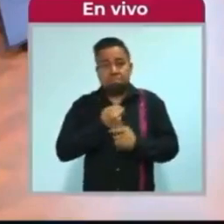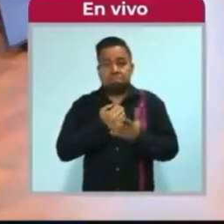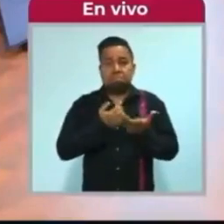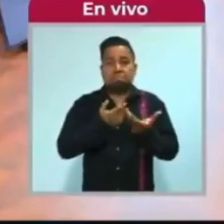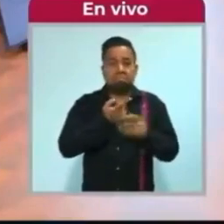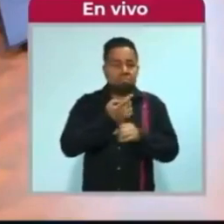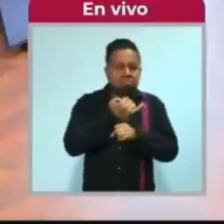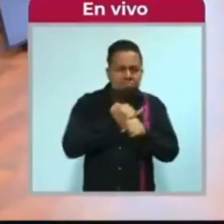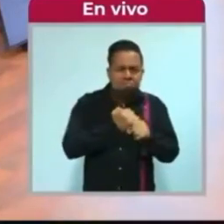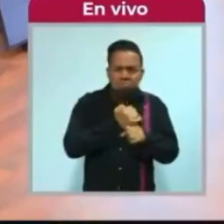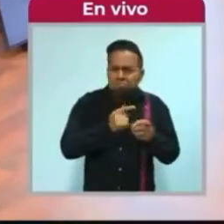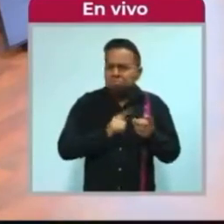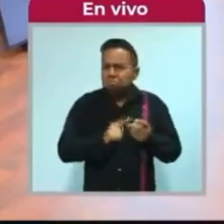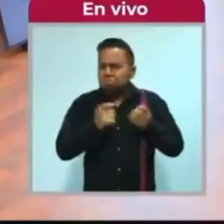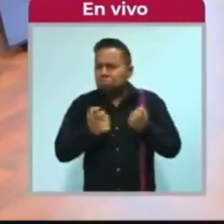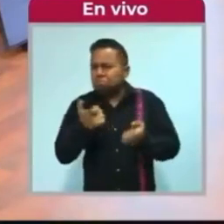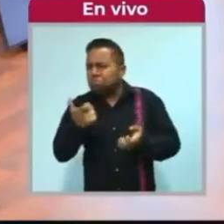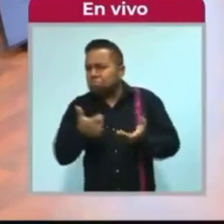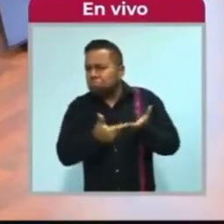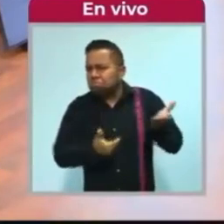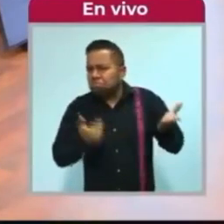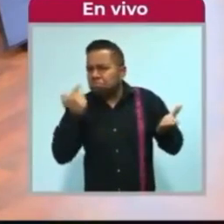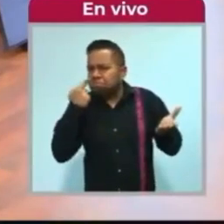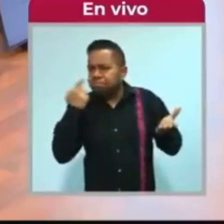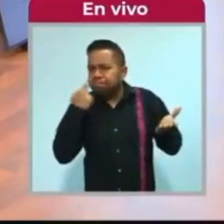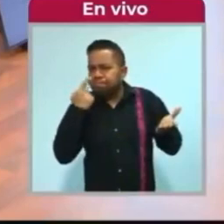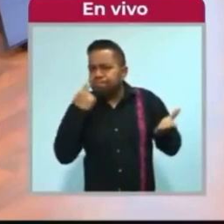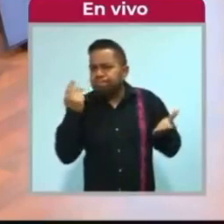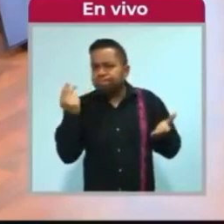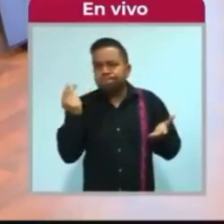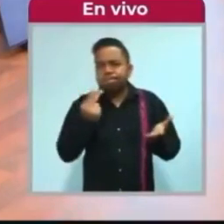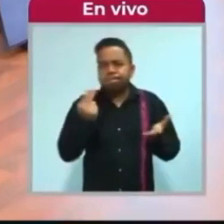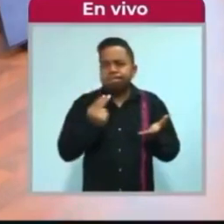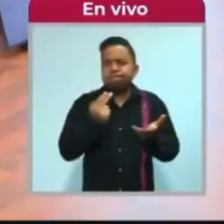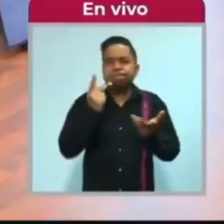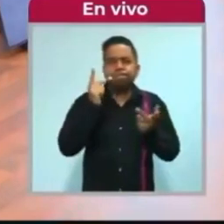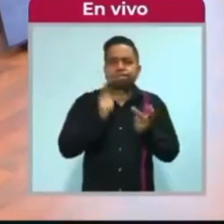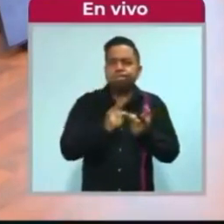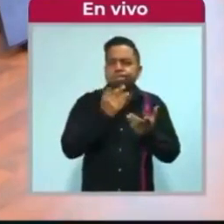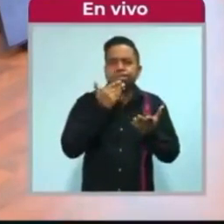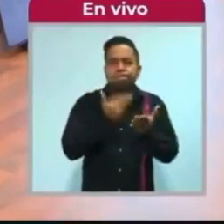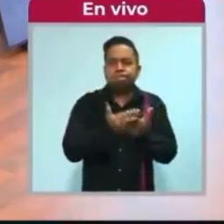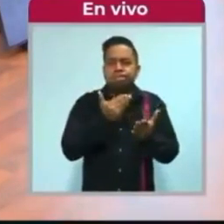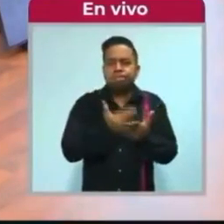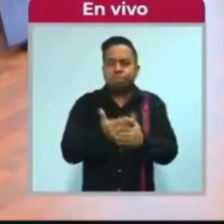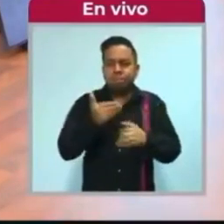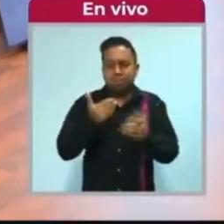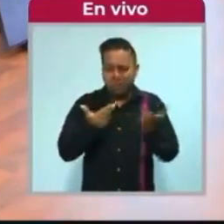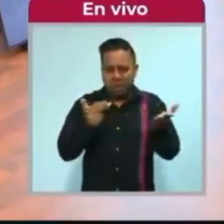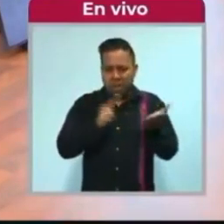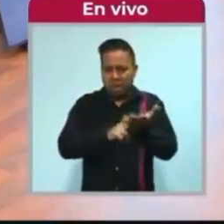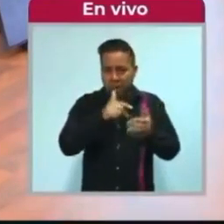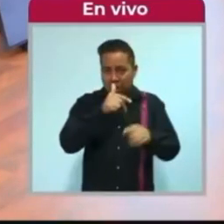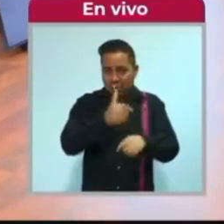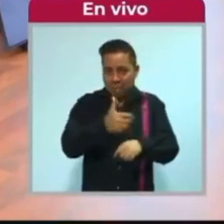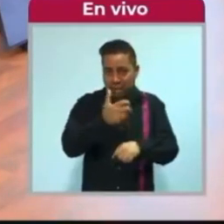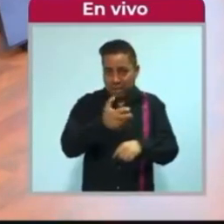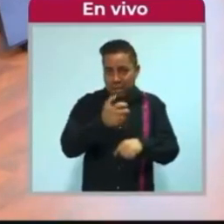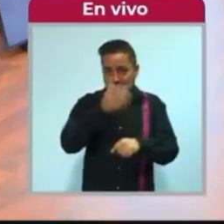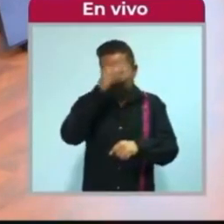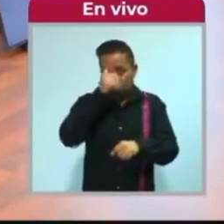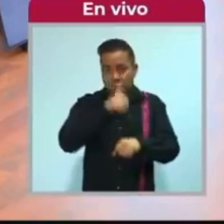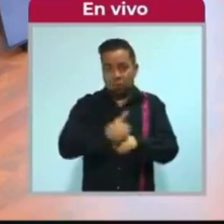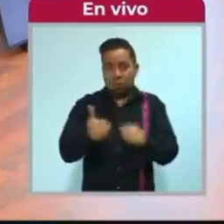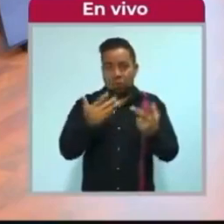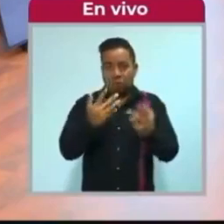auditorías que se tienen del decreto 809. Son muchas